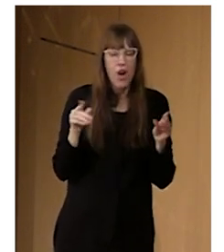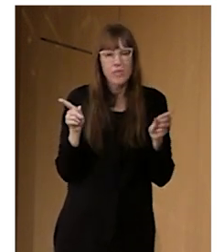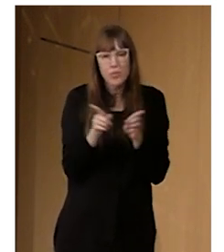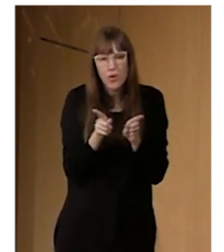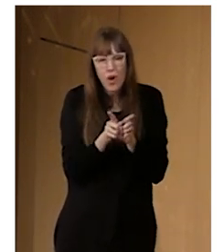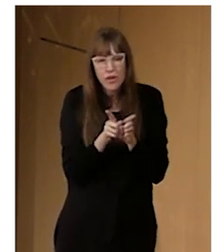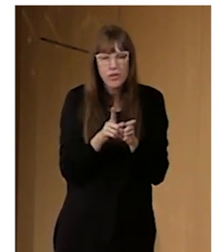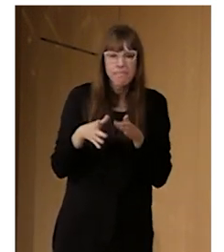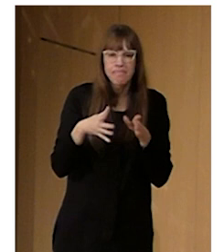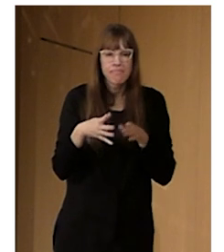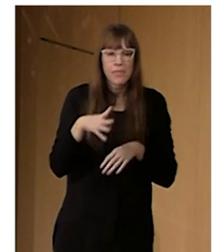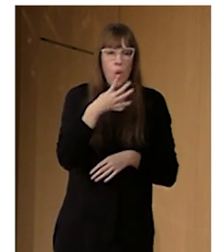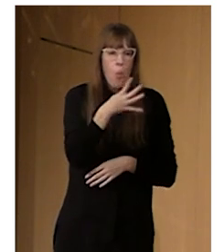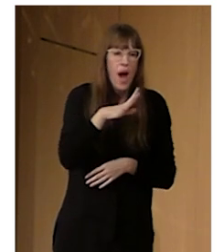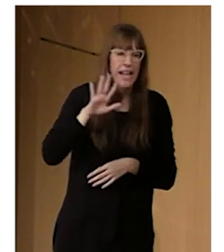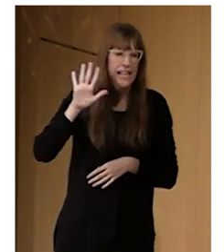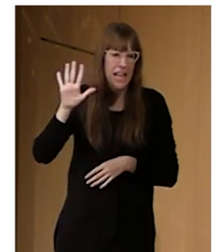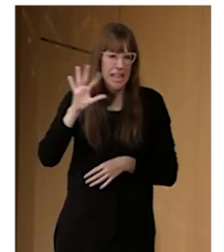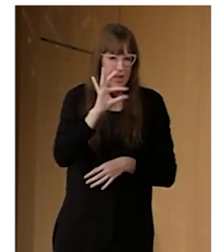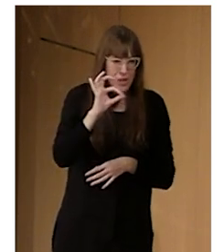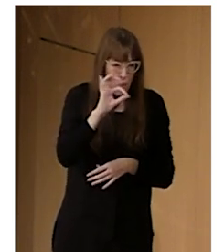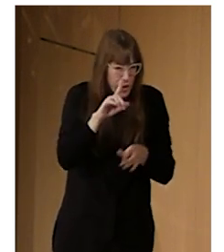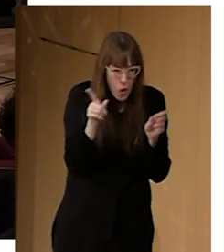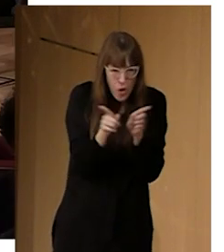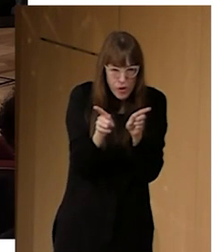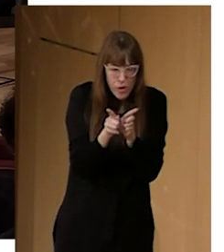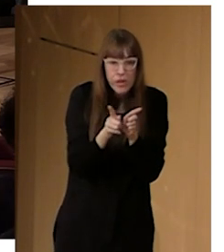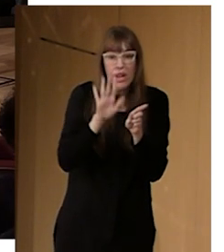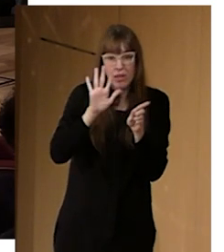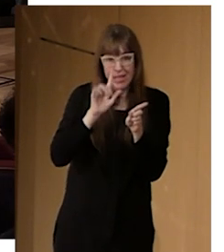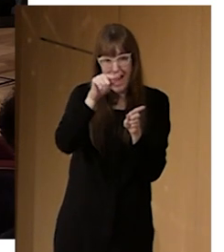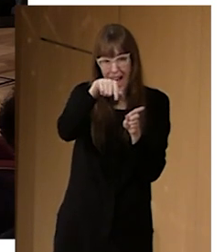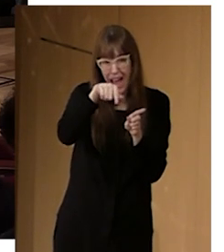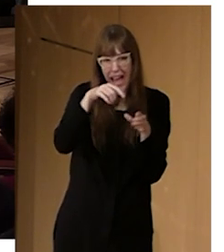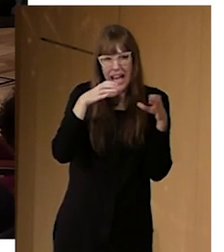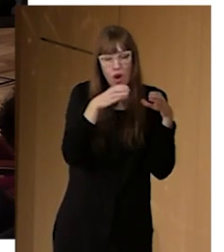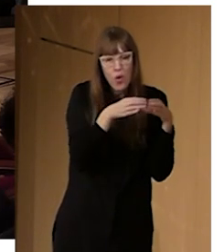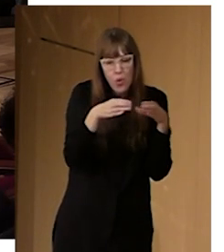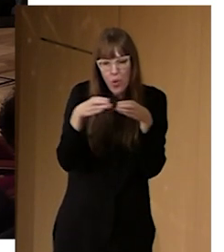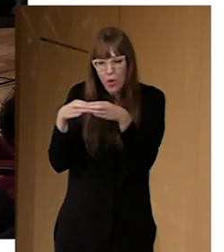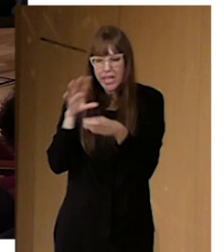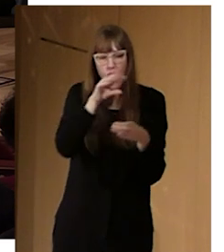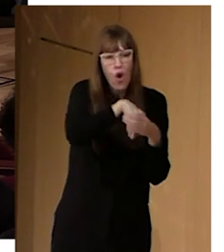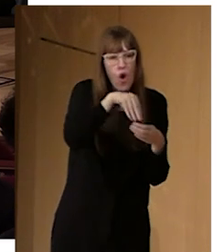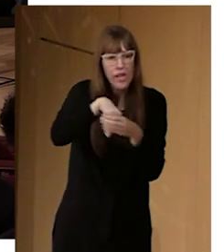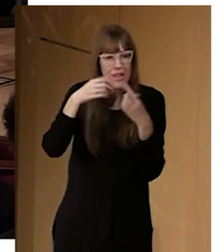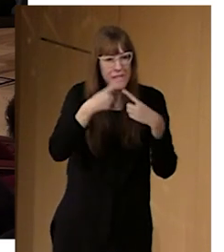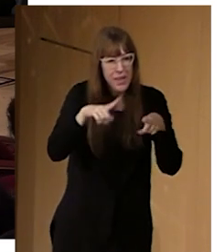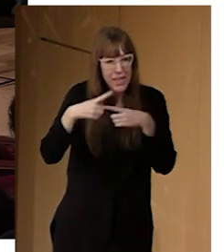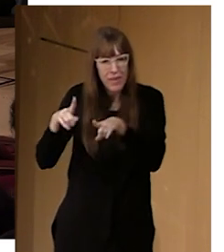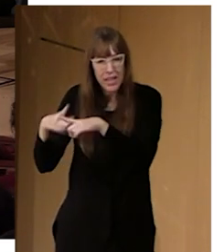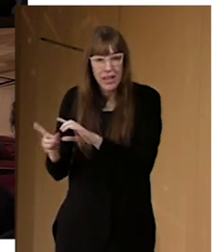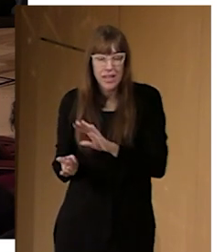que hacemos distintos grupos de contenidos en función del público al que va dirigido